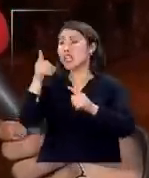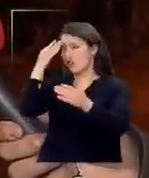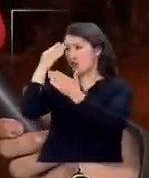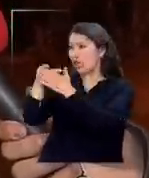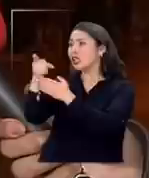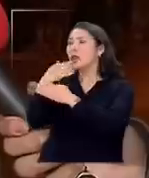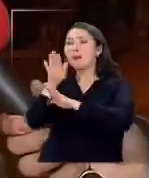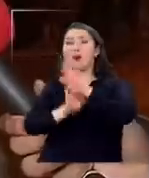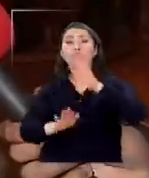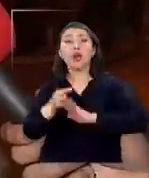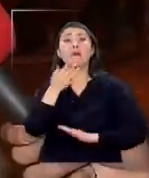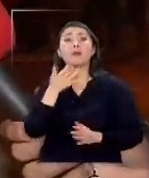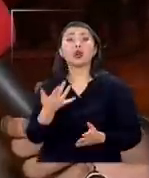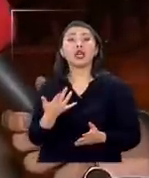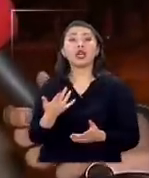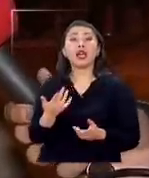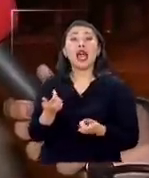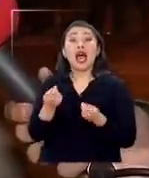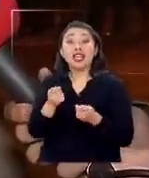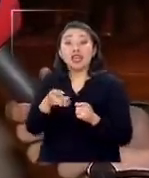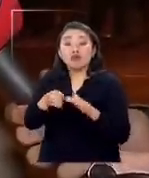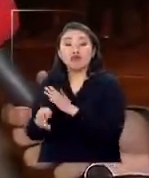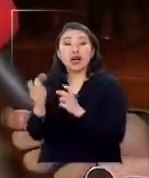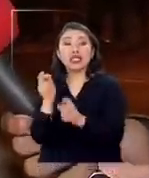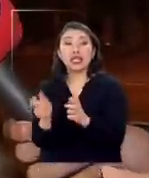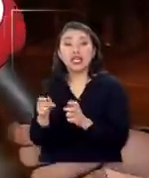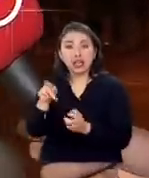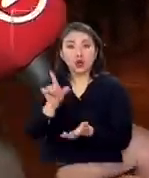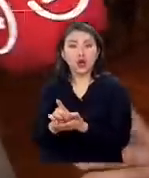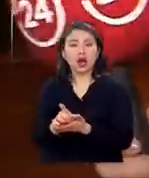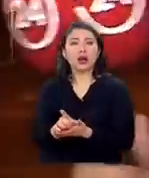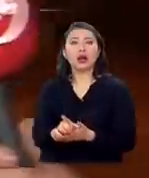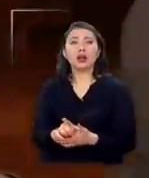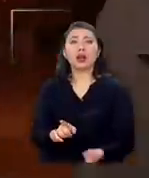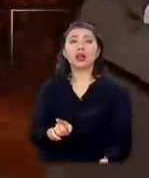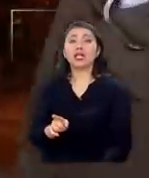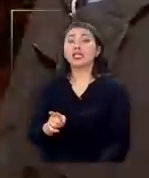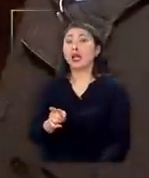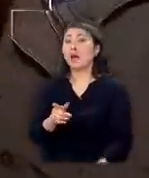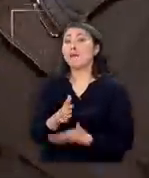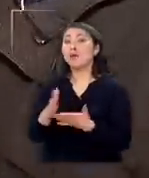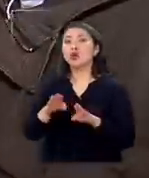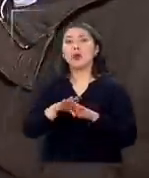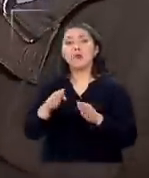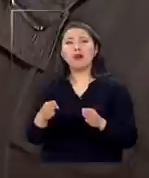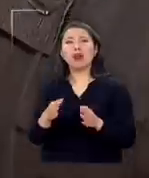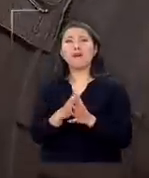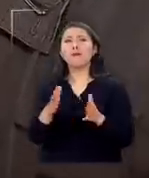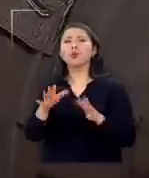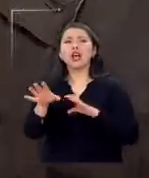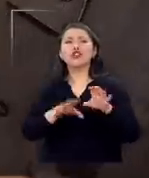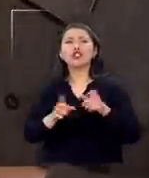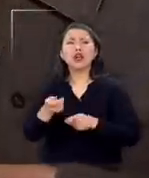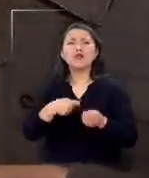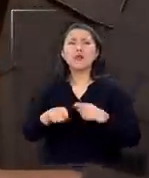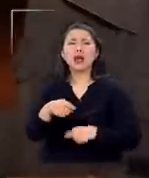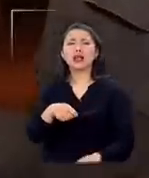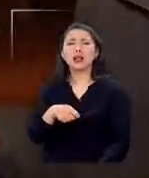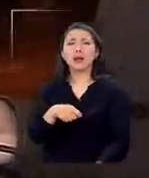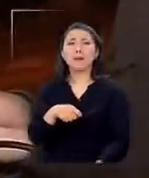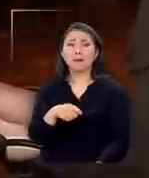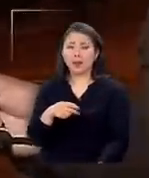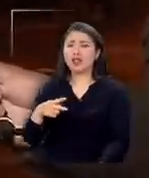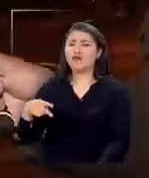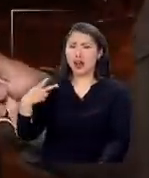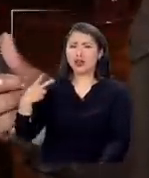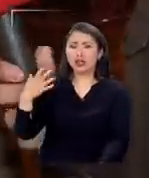frente cuidando, porque han tirado a saquear este negocio. Y aquí hay muchos muebles, mucho electrodomésticos, muchas cosas